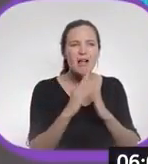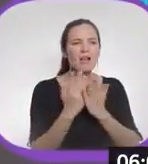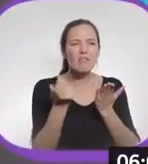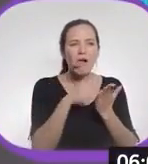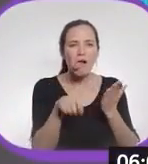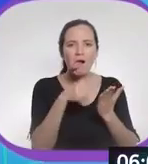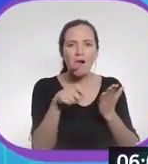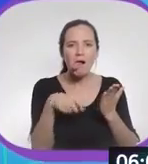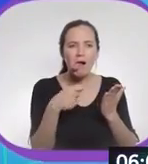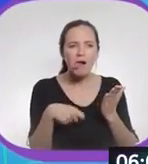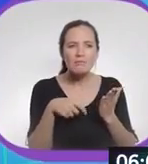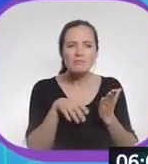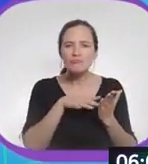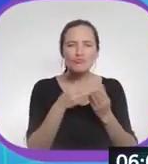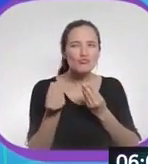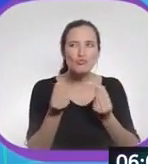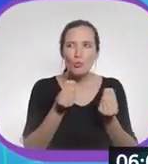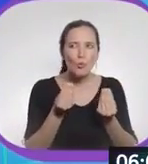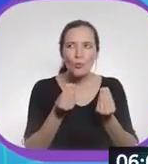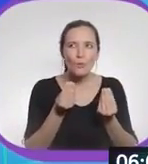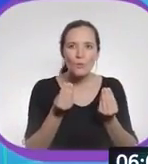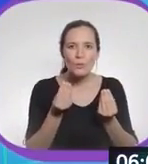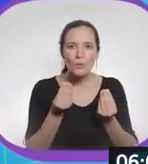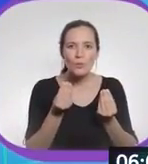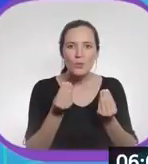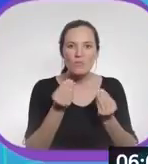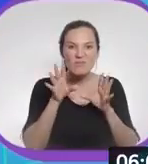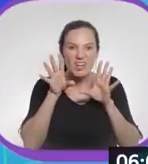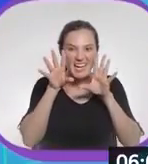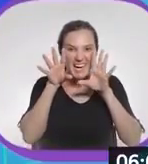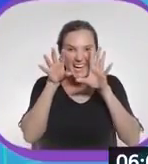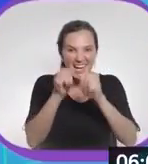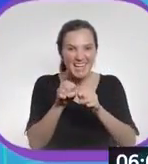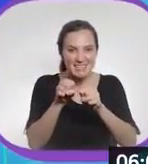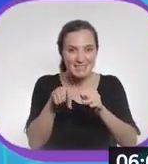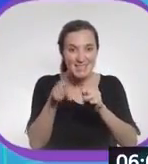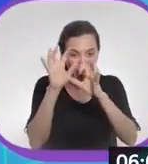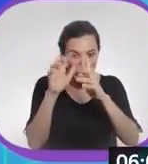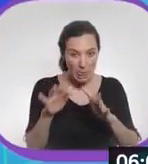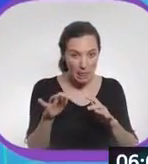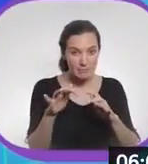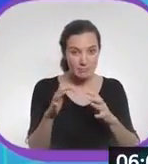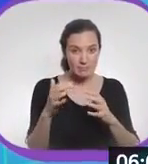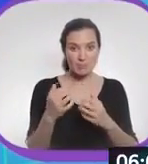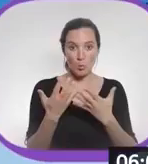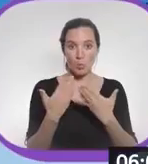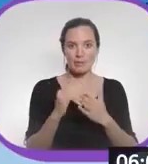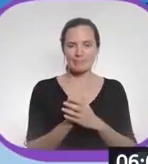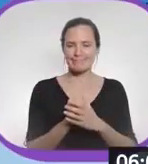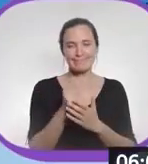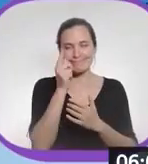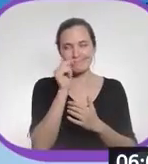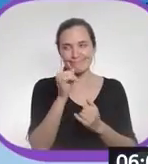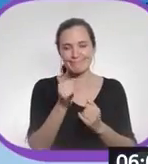aterrador libro garabateado llamado Destruir a Tink. ¿Cómo planeo destruir a Tinkleberg y oscurecer su legado? Sin duda es de mi padre.